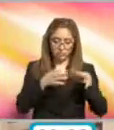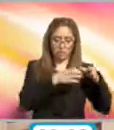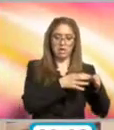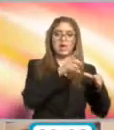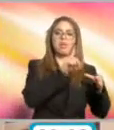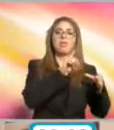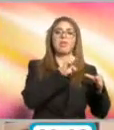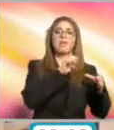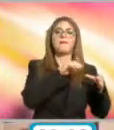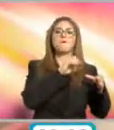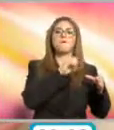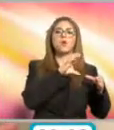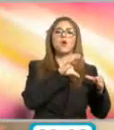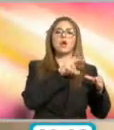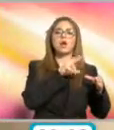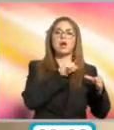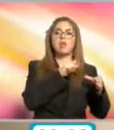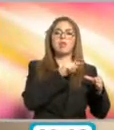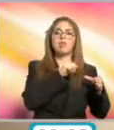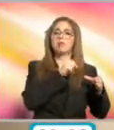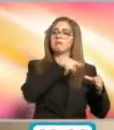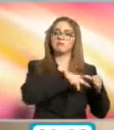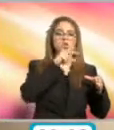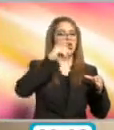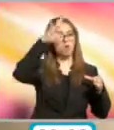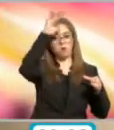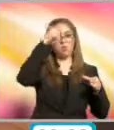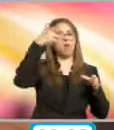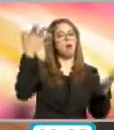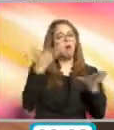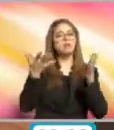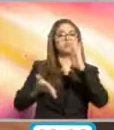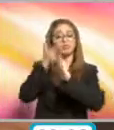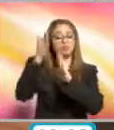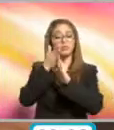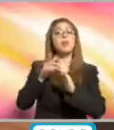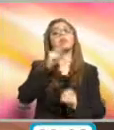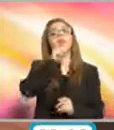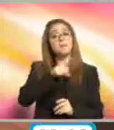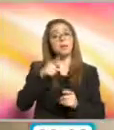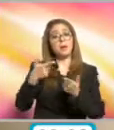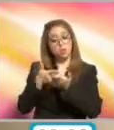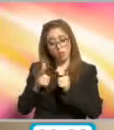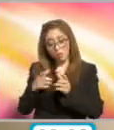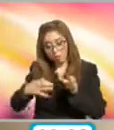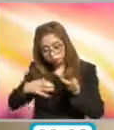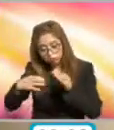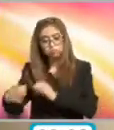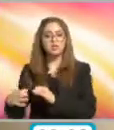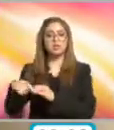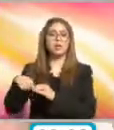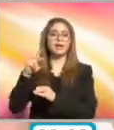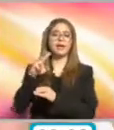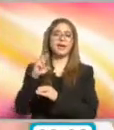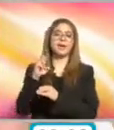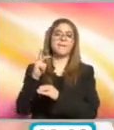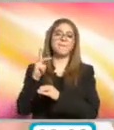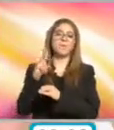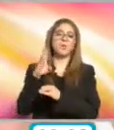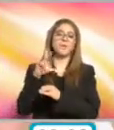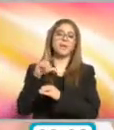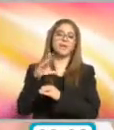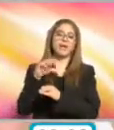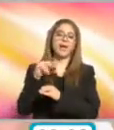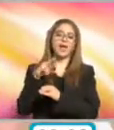aprobar ningún presupuesto que incluya la construcción del muro, y también los republicanos. Dentro de los republicanos hay una gran controversia sobre